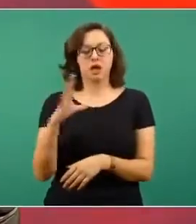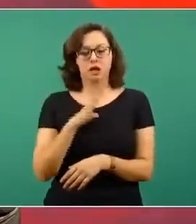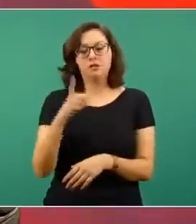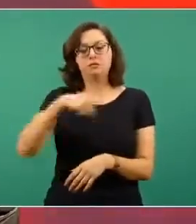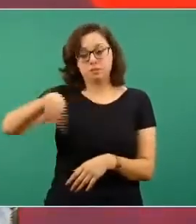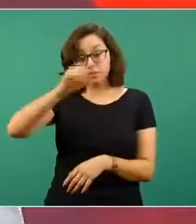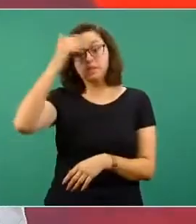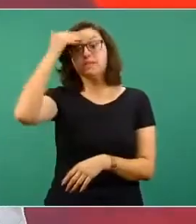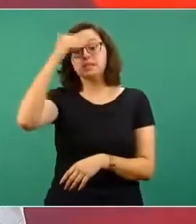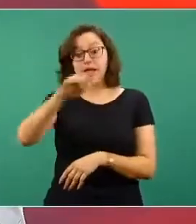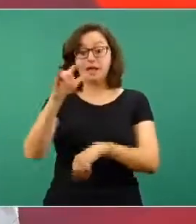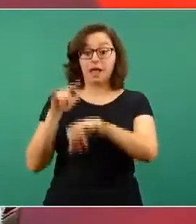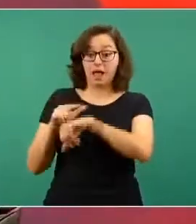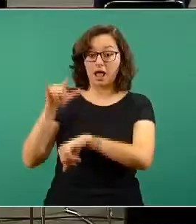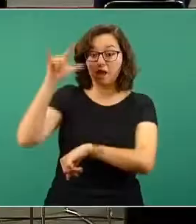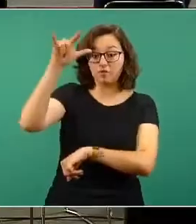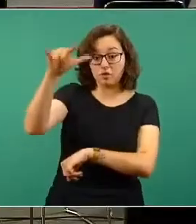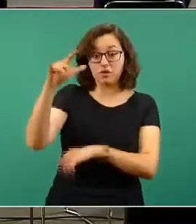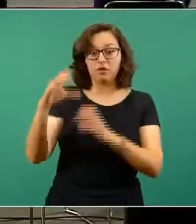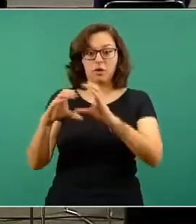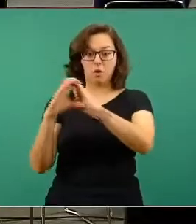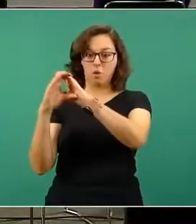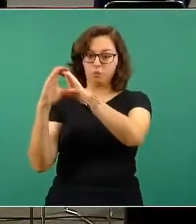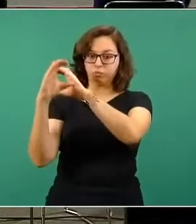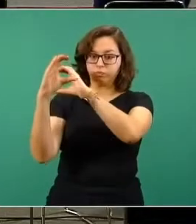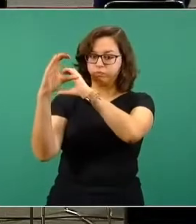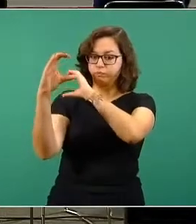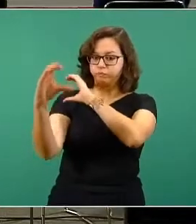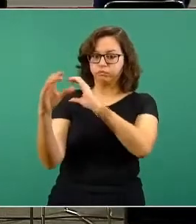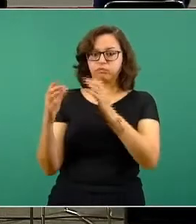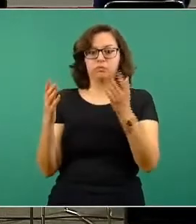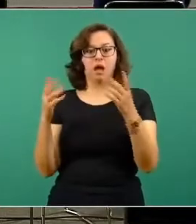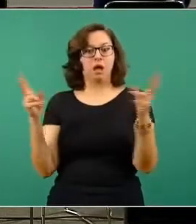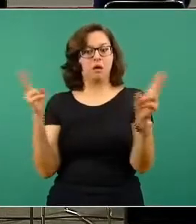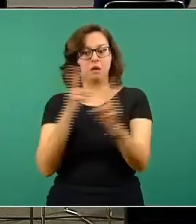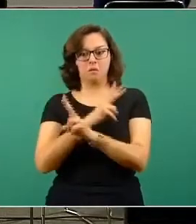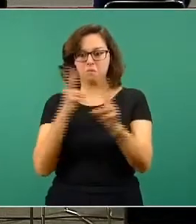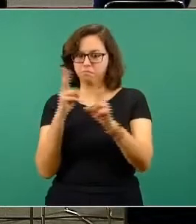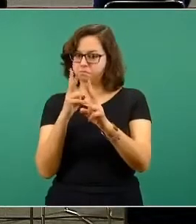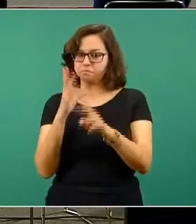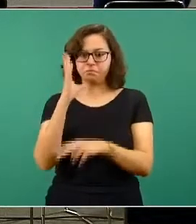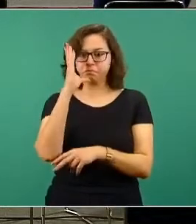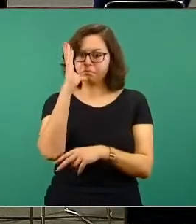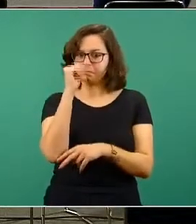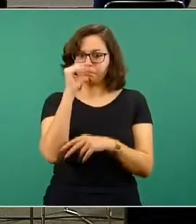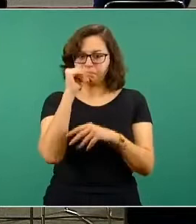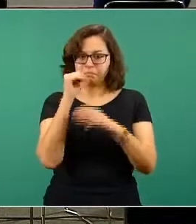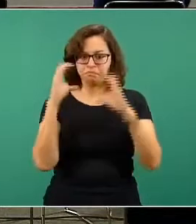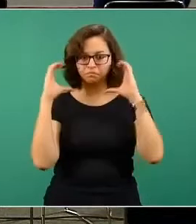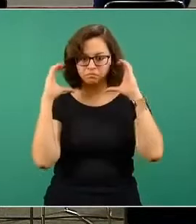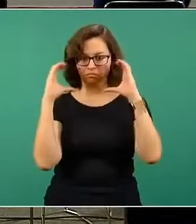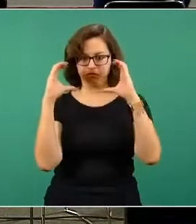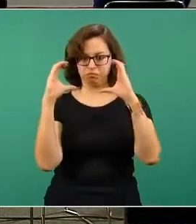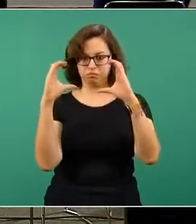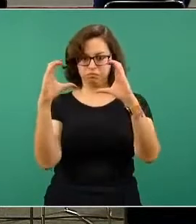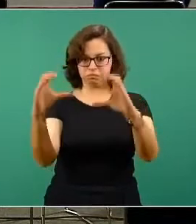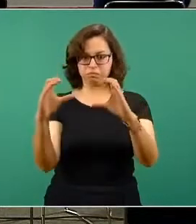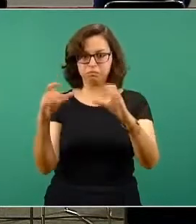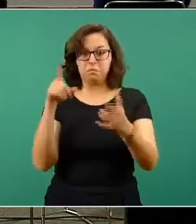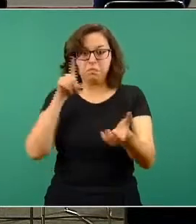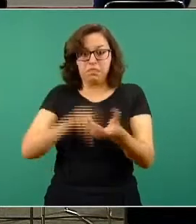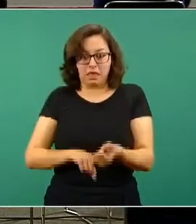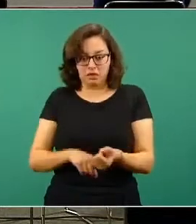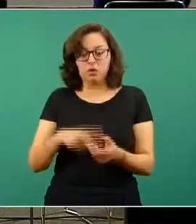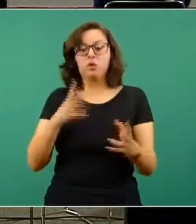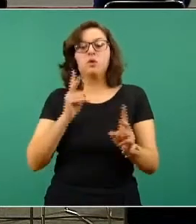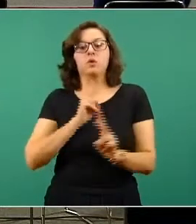mantienen una cabina que debe de estar sellada para efectos de mantener el oxígeno durante el vuelo, pero entonces esto